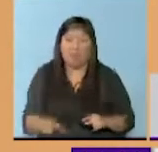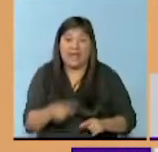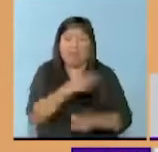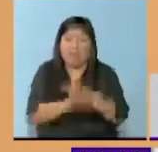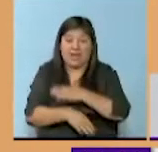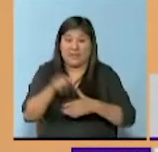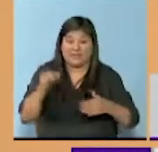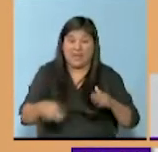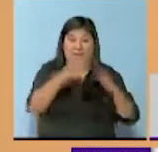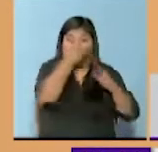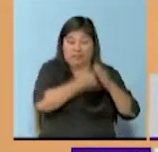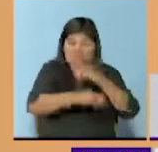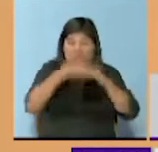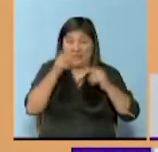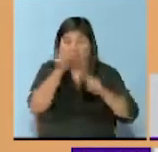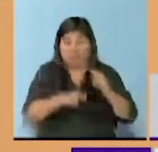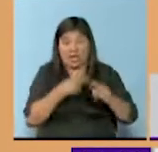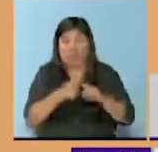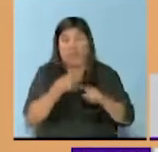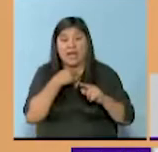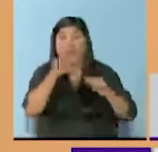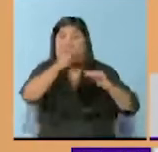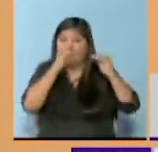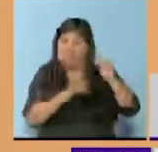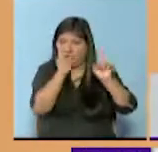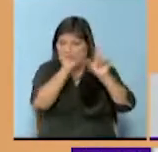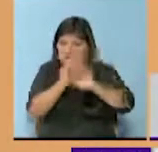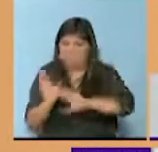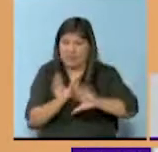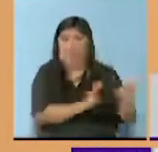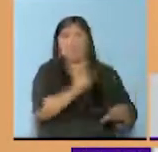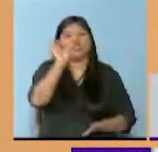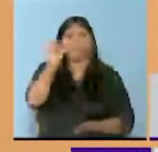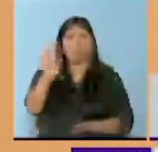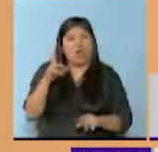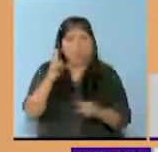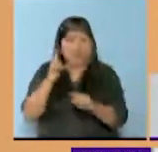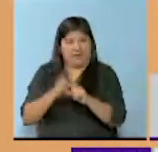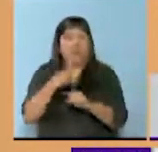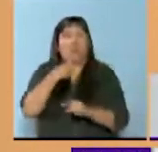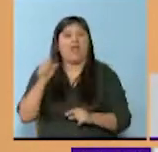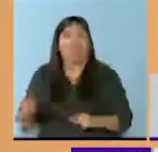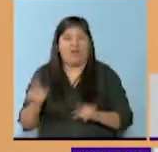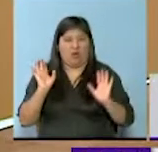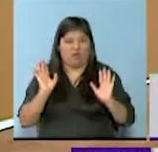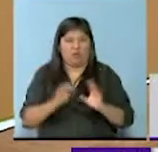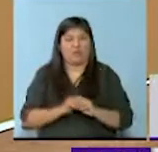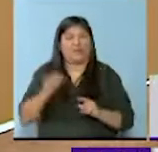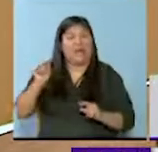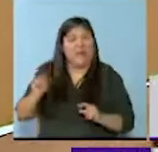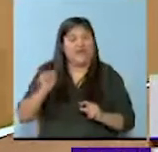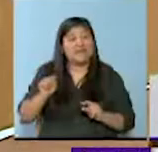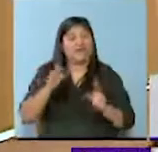rebaja. ¿Entendido? Entendido. Este es el, digamos, el marco referencial que tenemos. Y lo que se ha hecho ahora